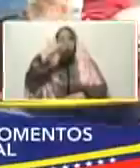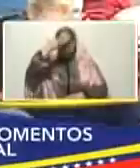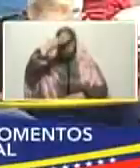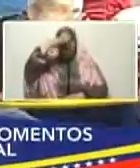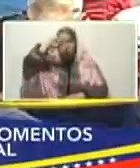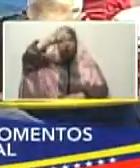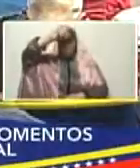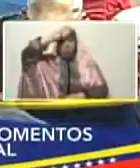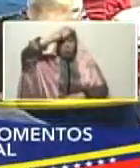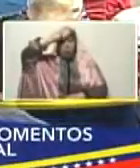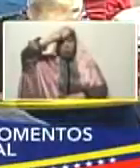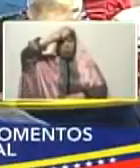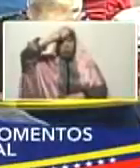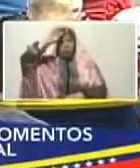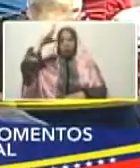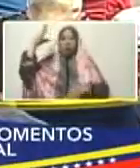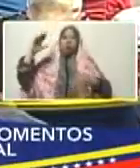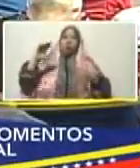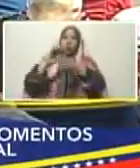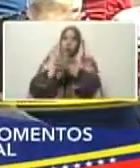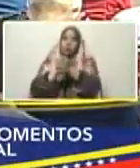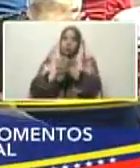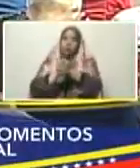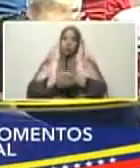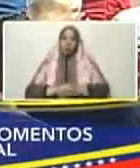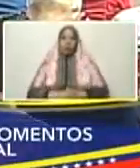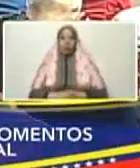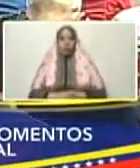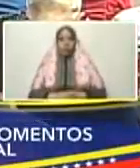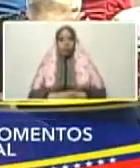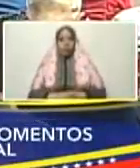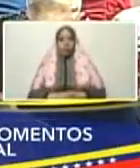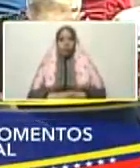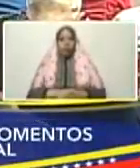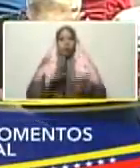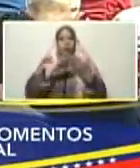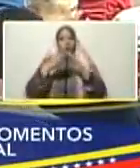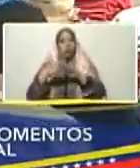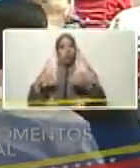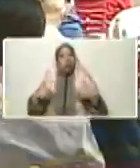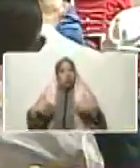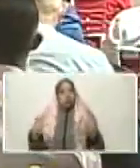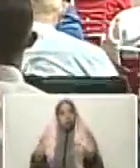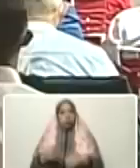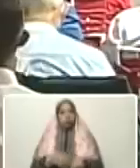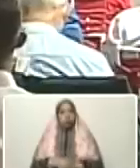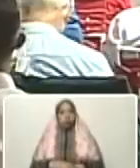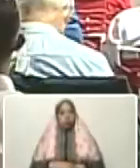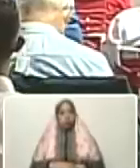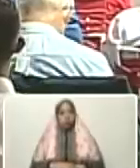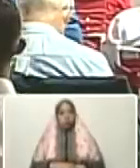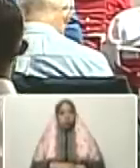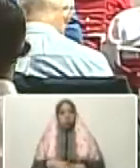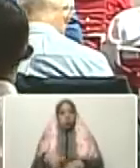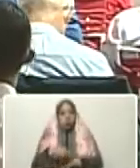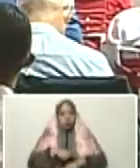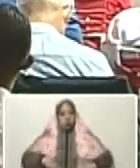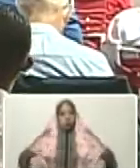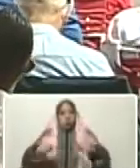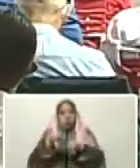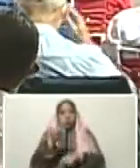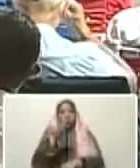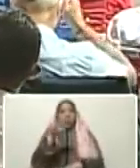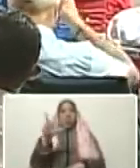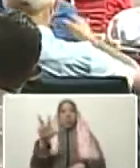señora una compañera de los comités de salud de la zona del 23 de enero